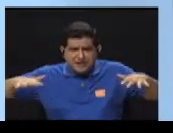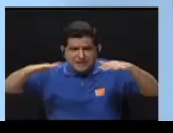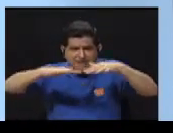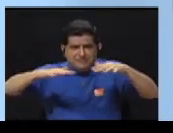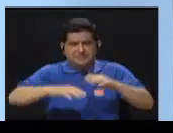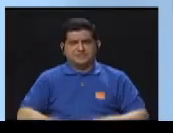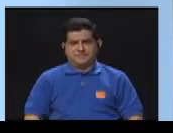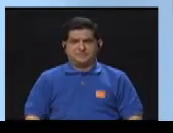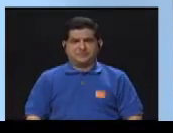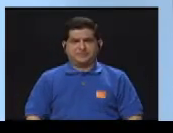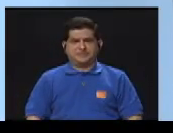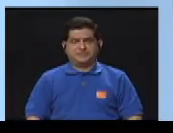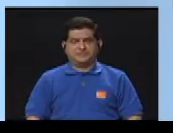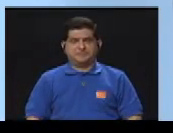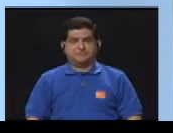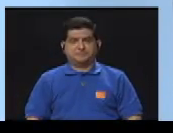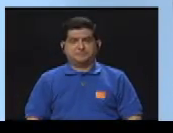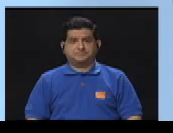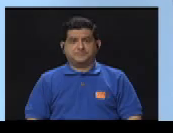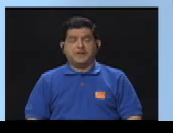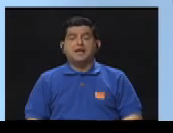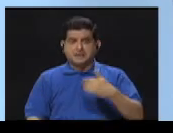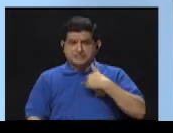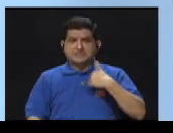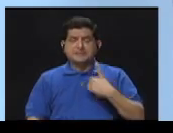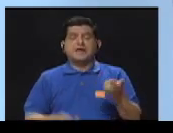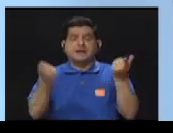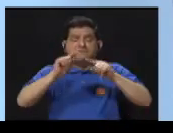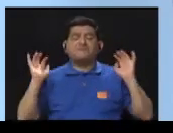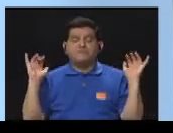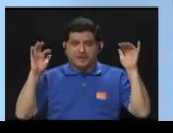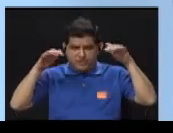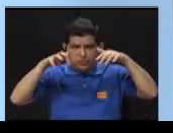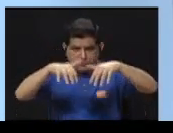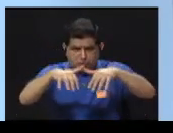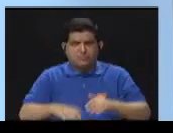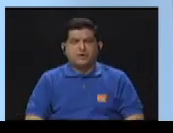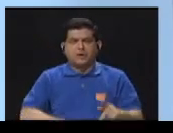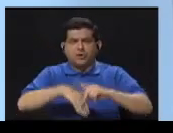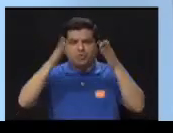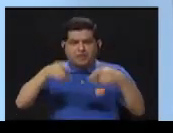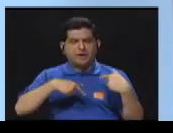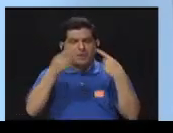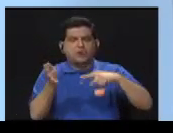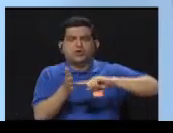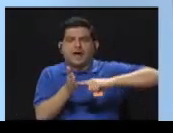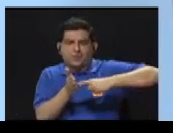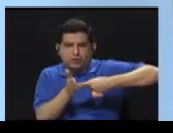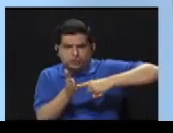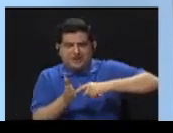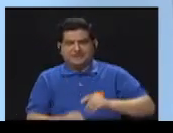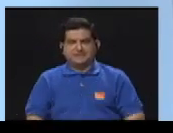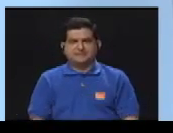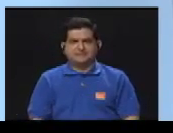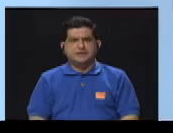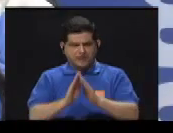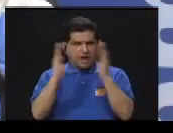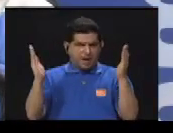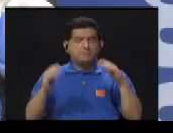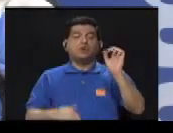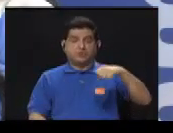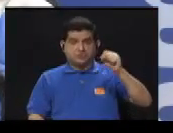geográfica mucho más, claro, más importante, entonces ahí se da un fenómeno migratorio de paraguayos hacia Buenos Aires.